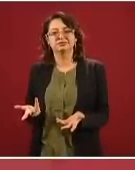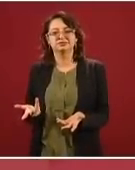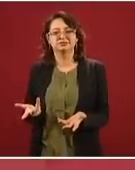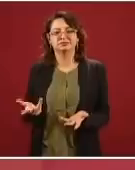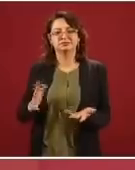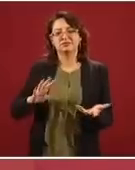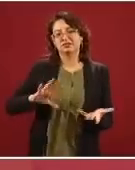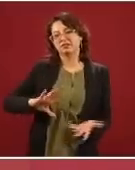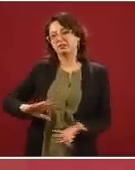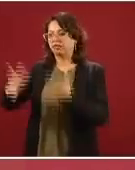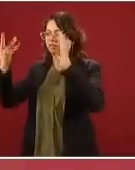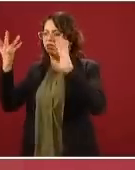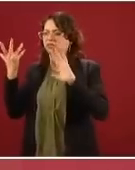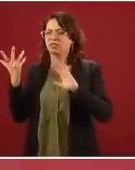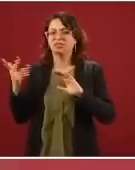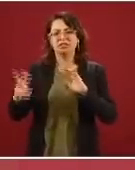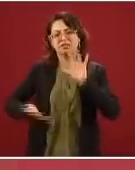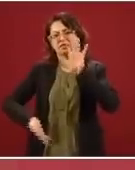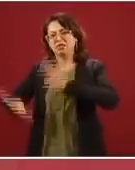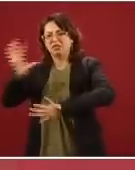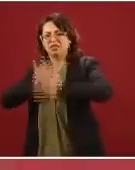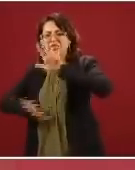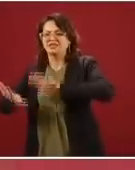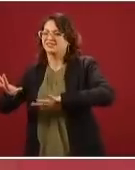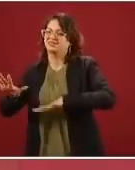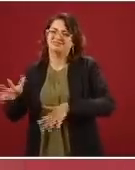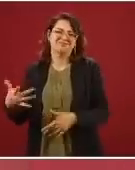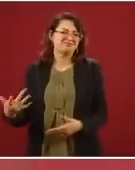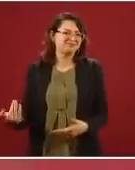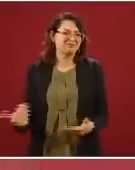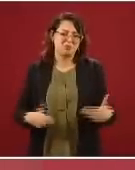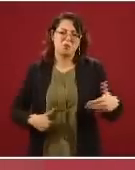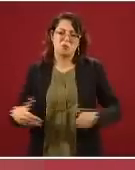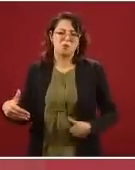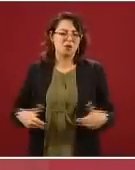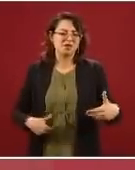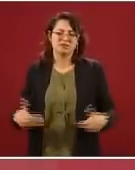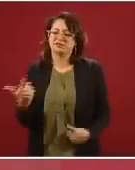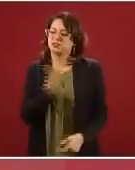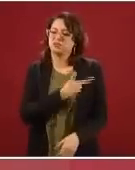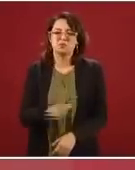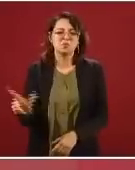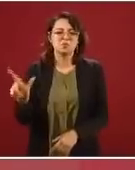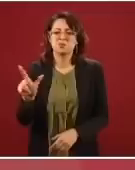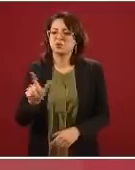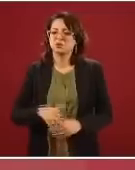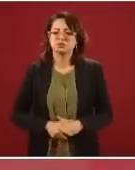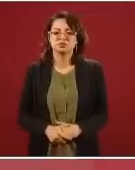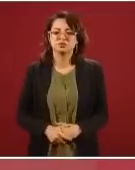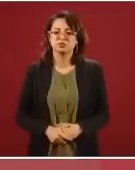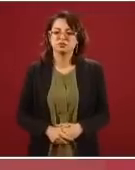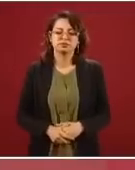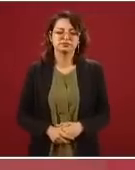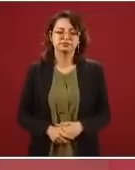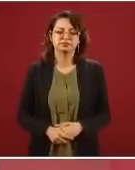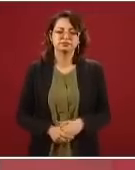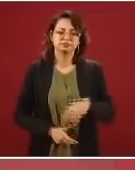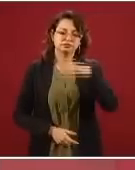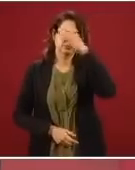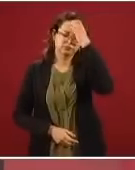conferencia, pues sí, no me gusta eso, ¿no? Entonces, voy a tener…